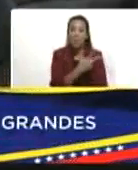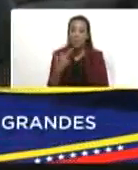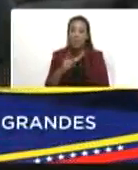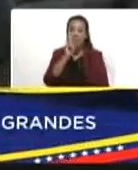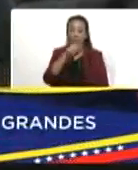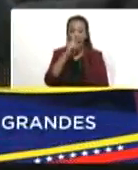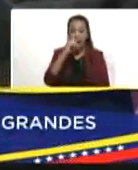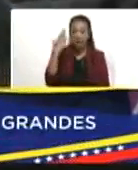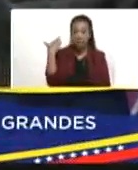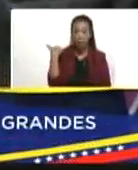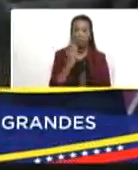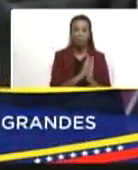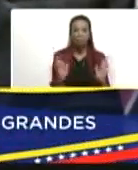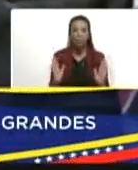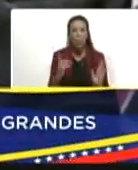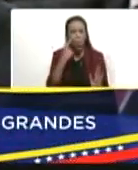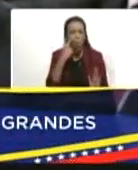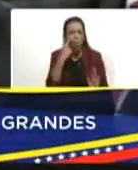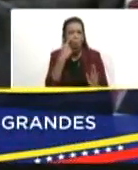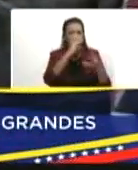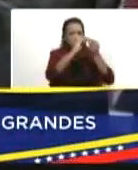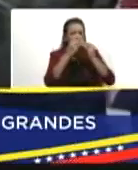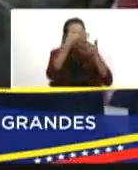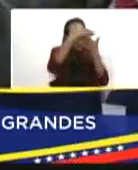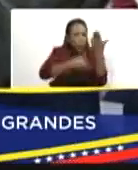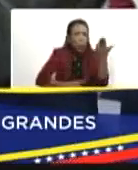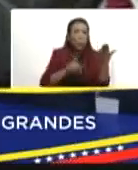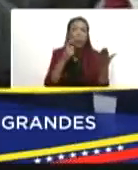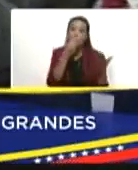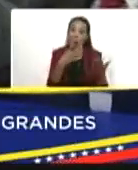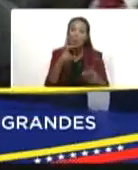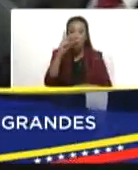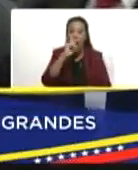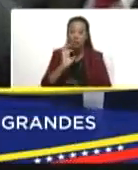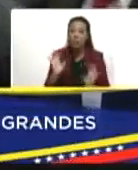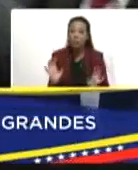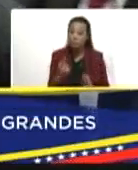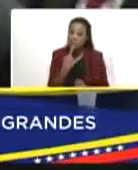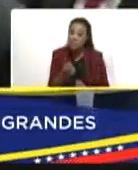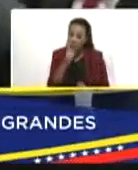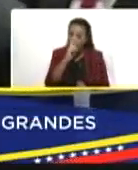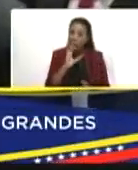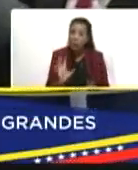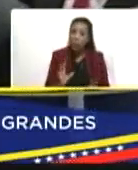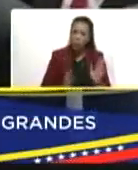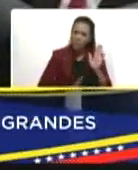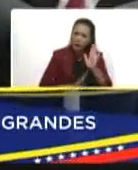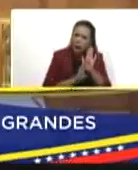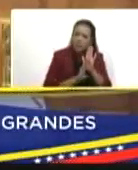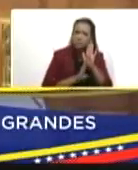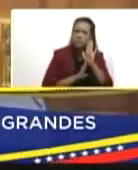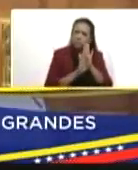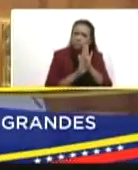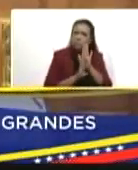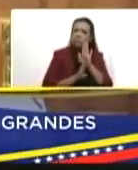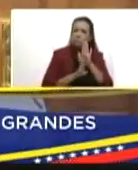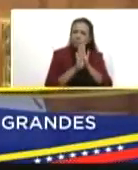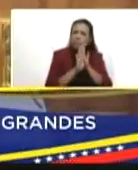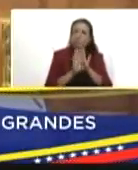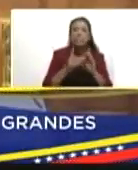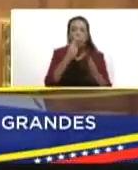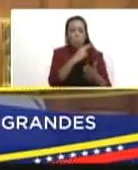2023 por donde quiera que se le mire fue un año bueno de avances de